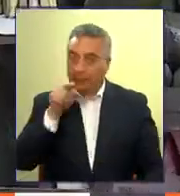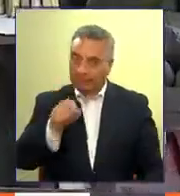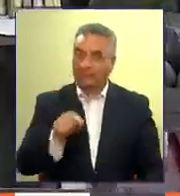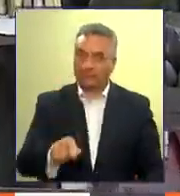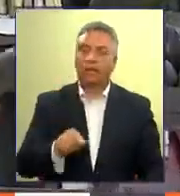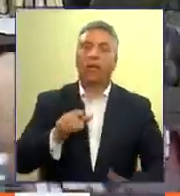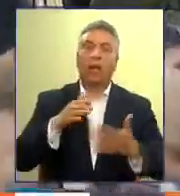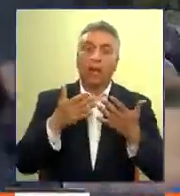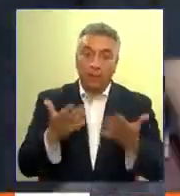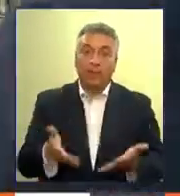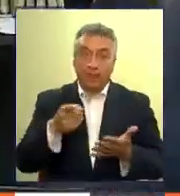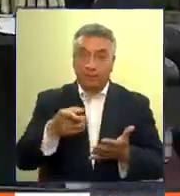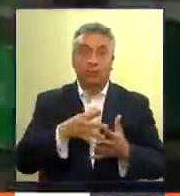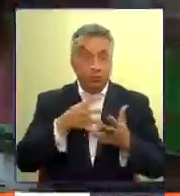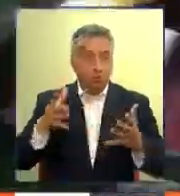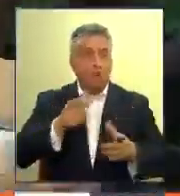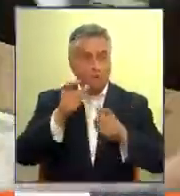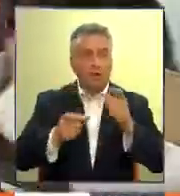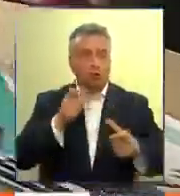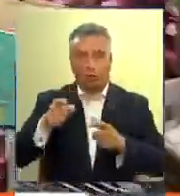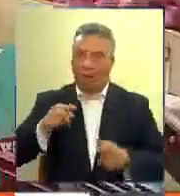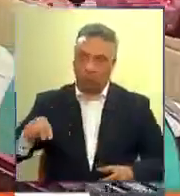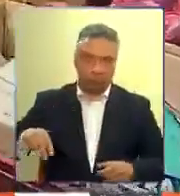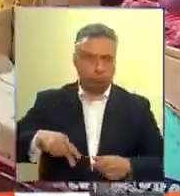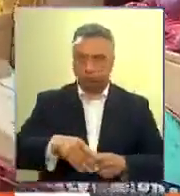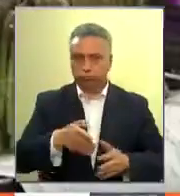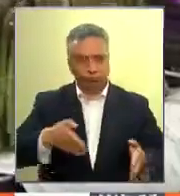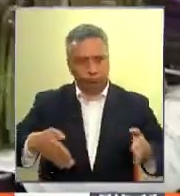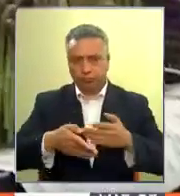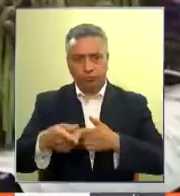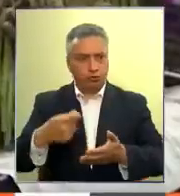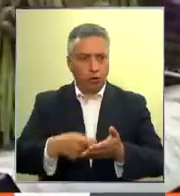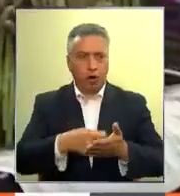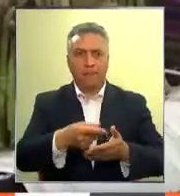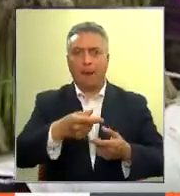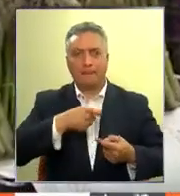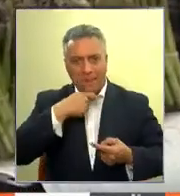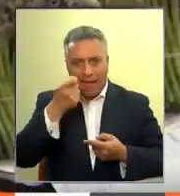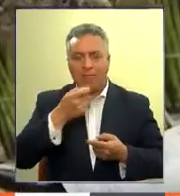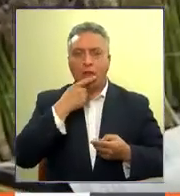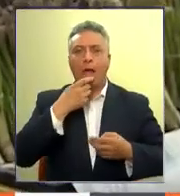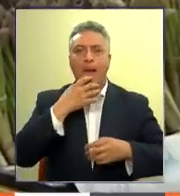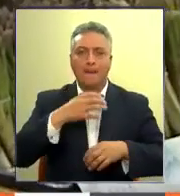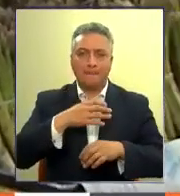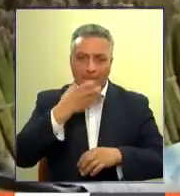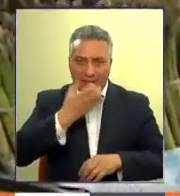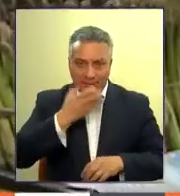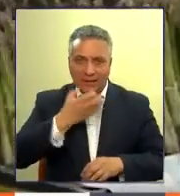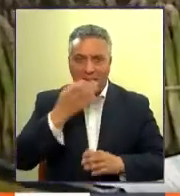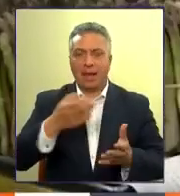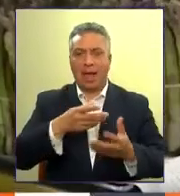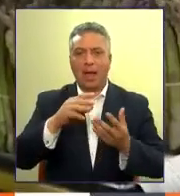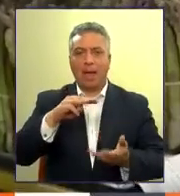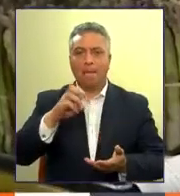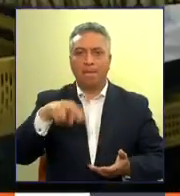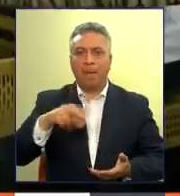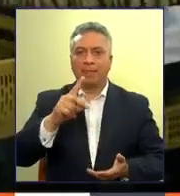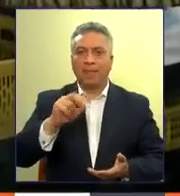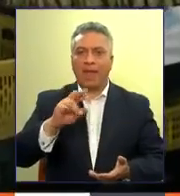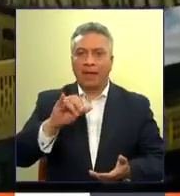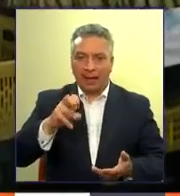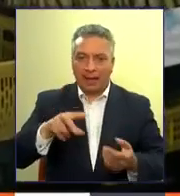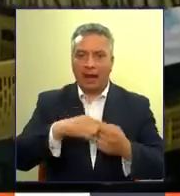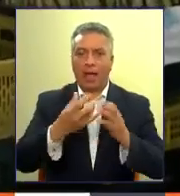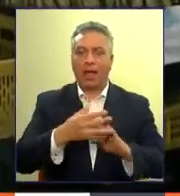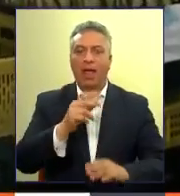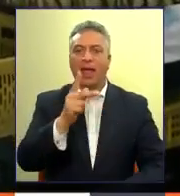Cientos de personas recorren estos pasillos a diario. Yo compro plátano, manzana, mandarina, kiwi,